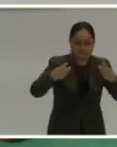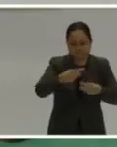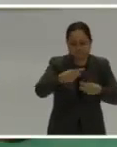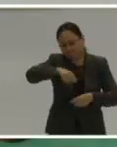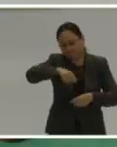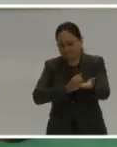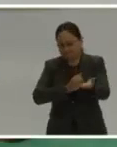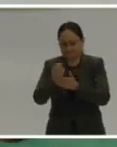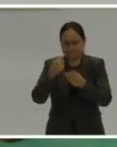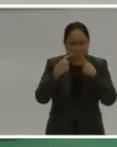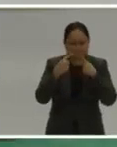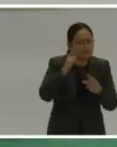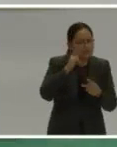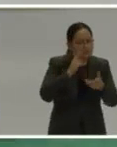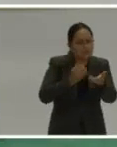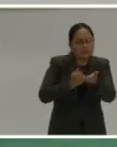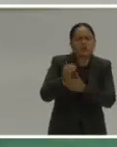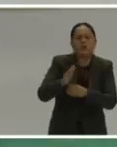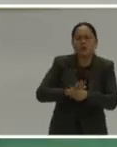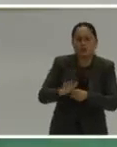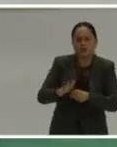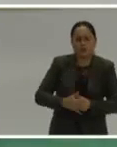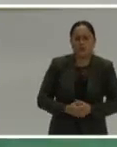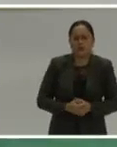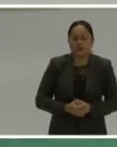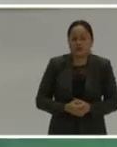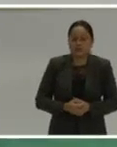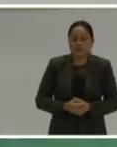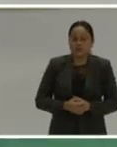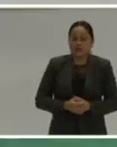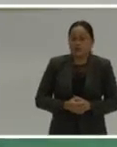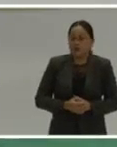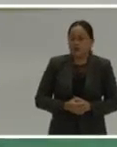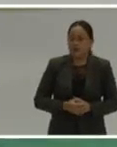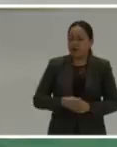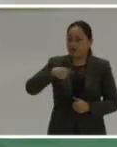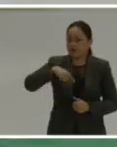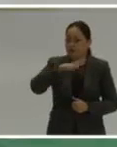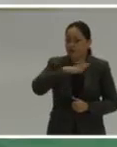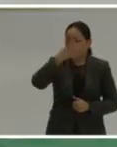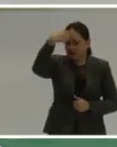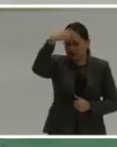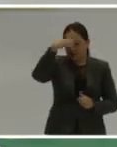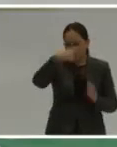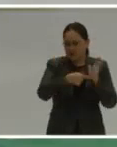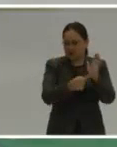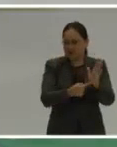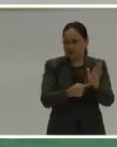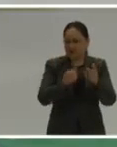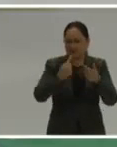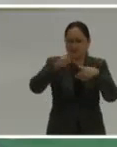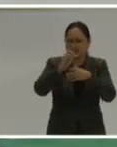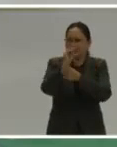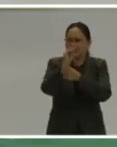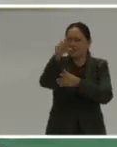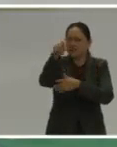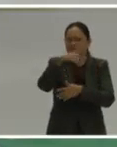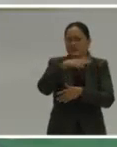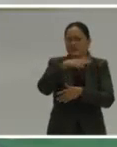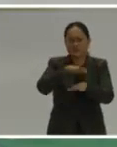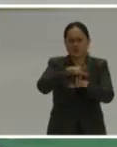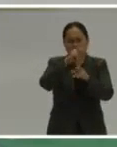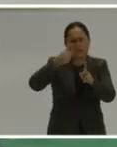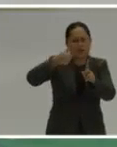es muy largo. Ahí tenemos estas experiencias que les he hablado sobre el tema de